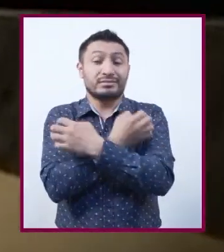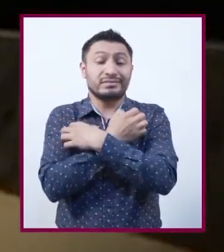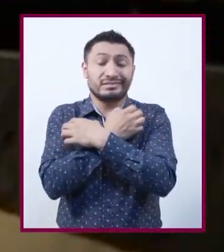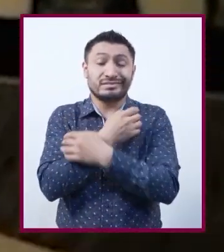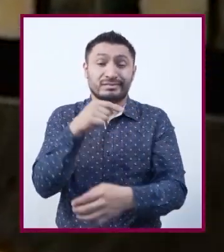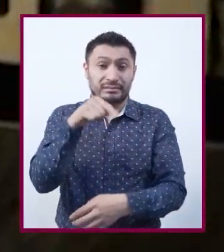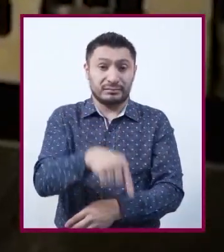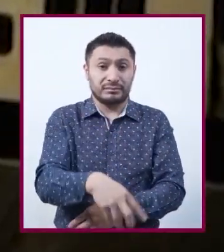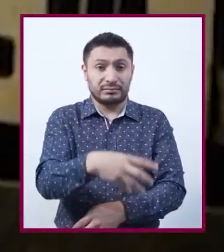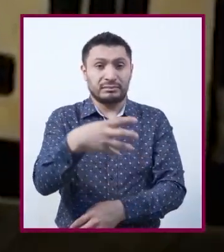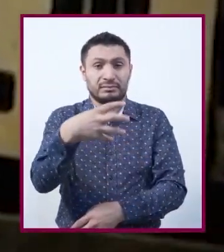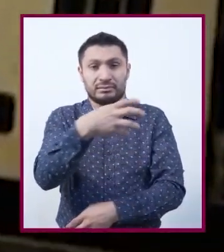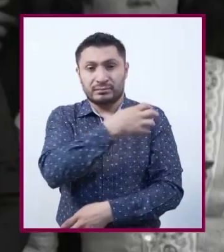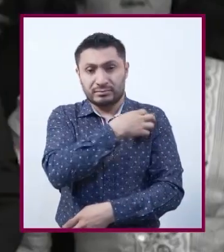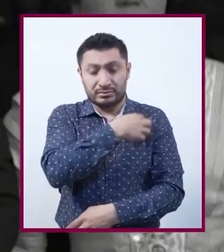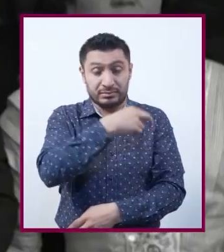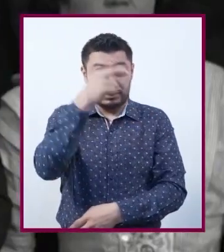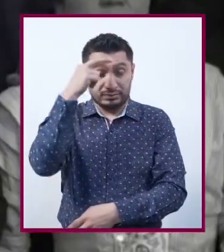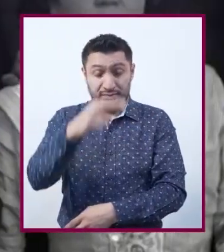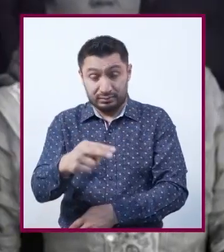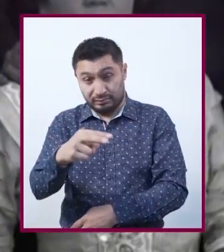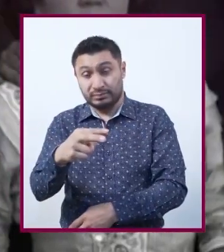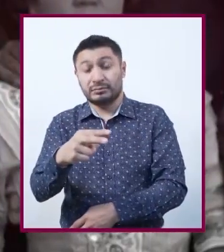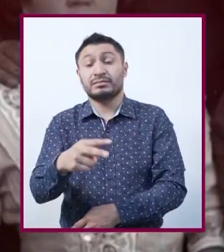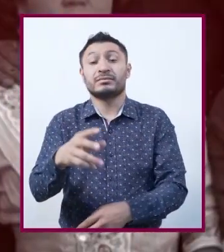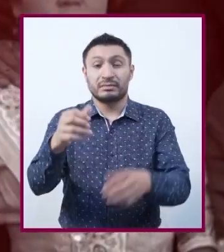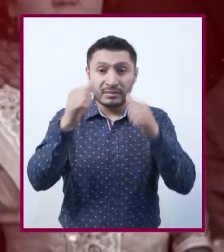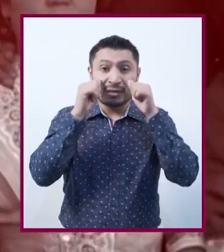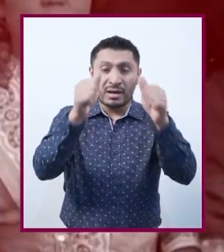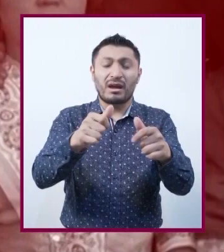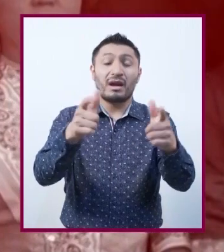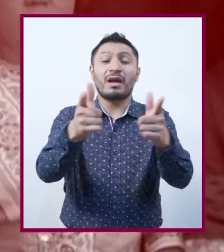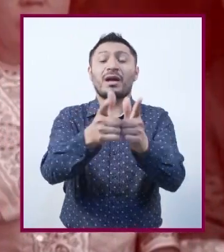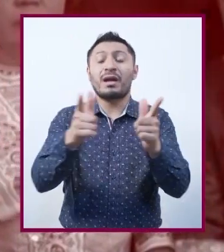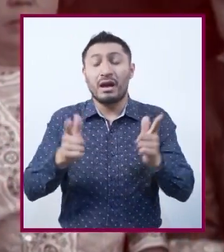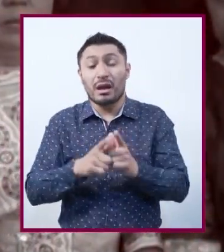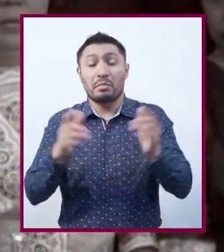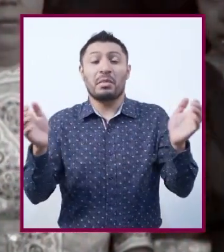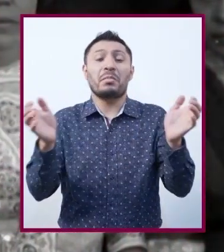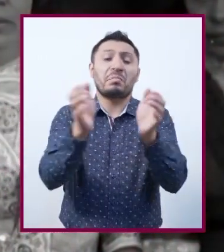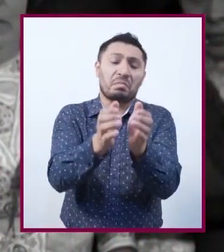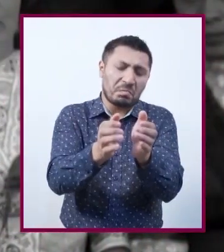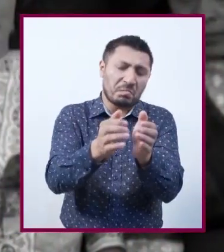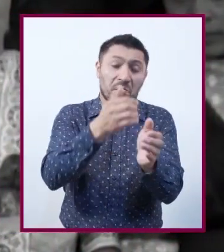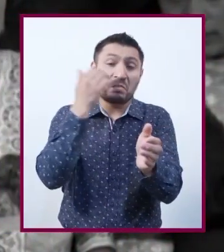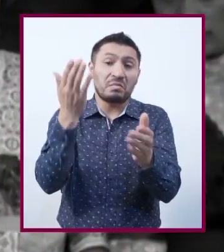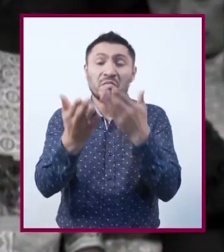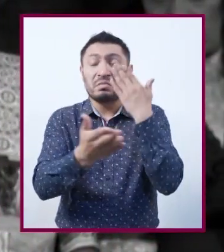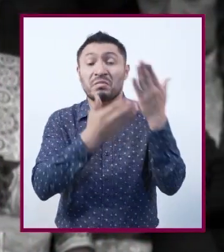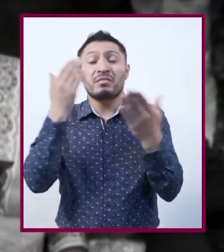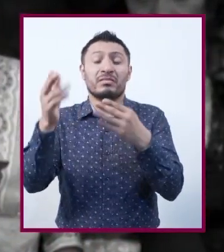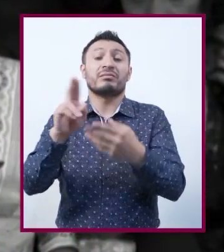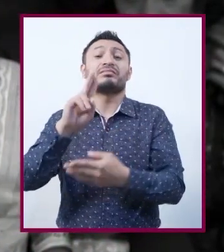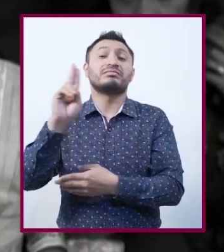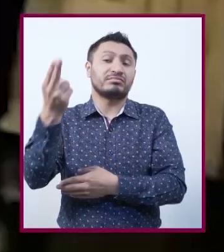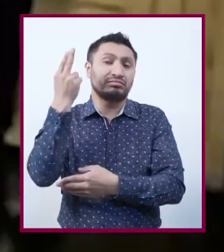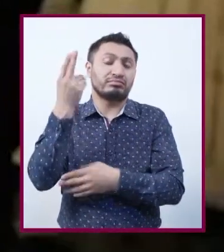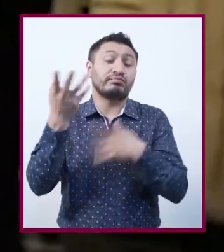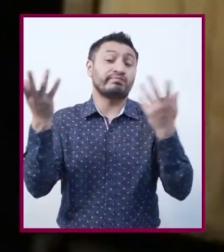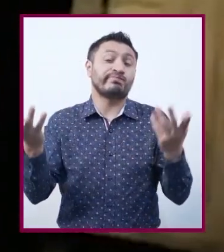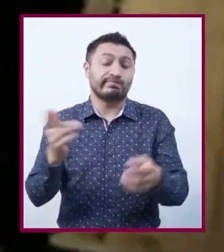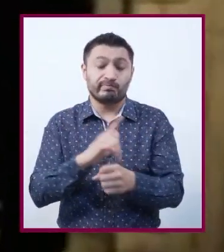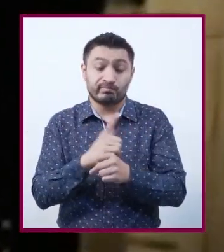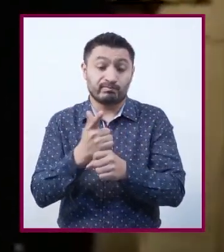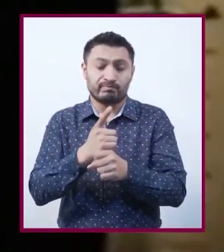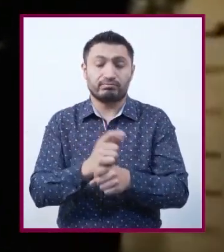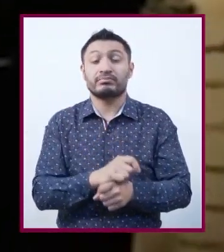ubicados en la capital de México, que atendían a una pequeña élite destinada a estudiar una carrera universitaria. Por